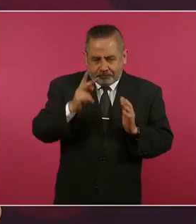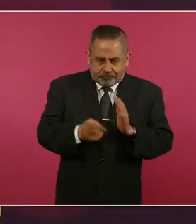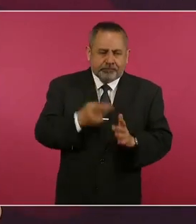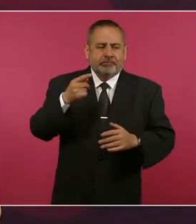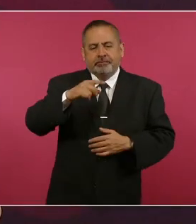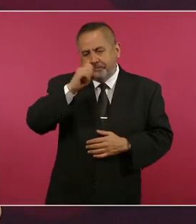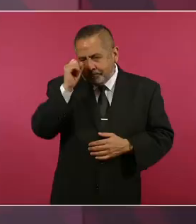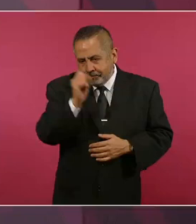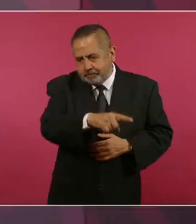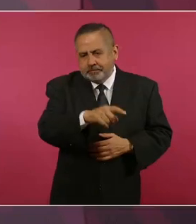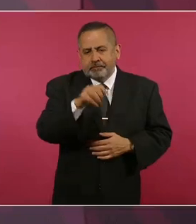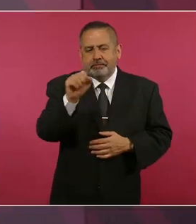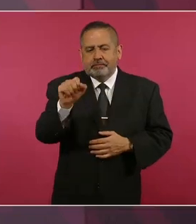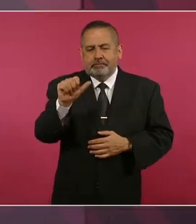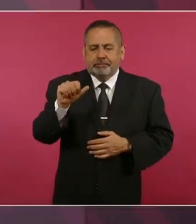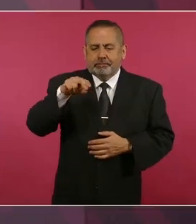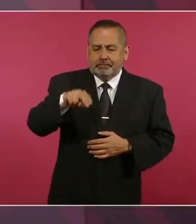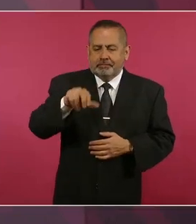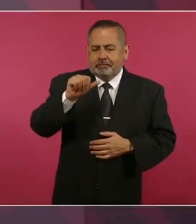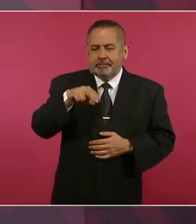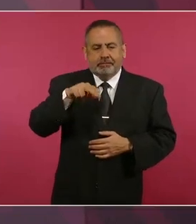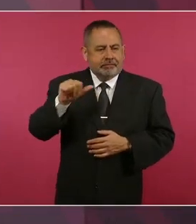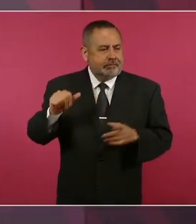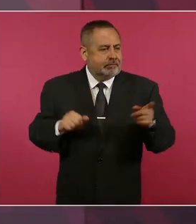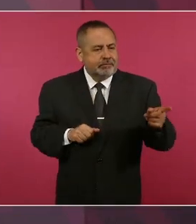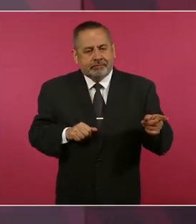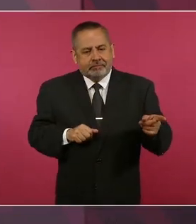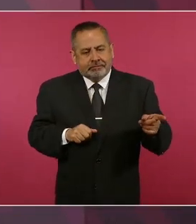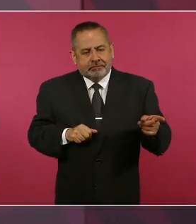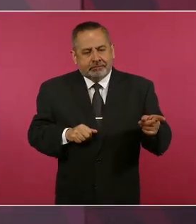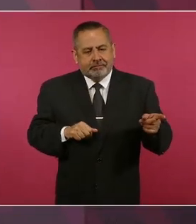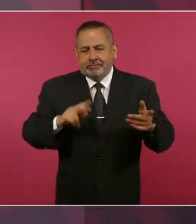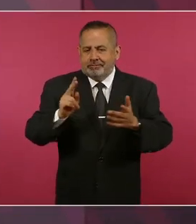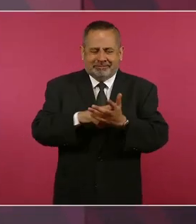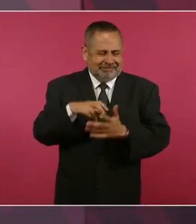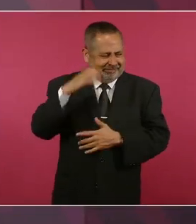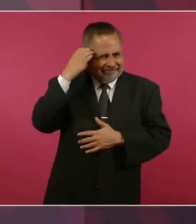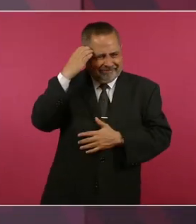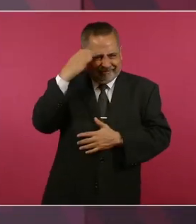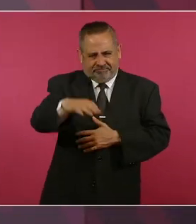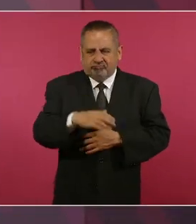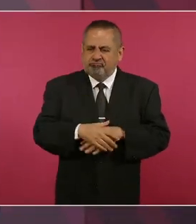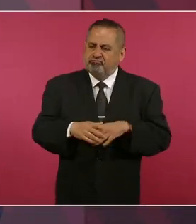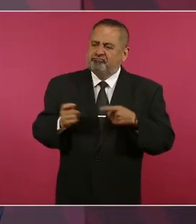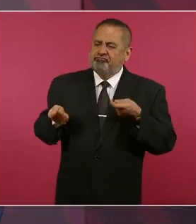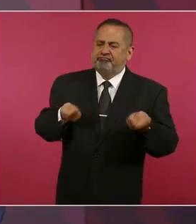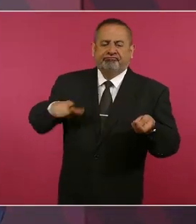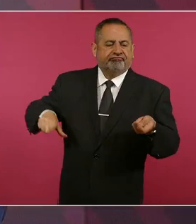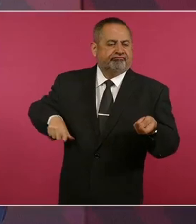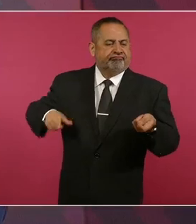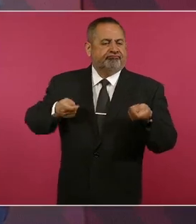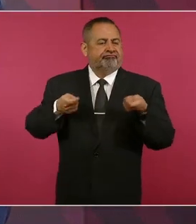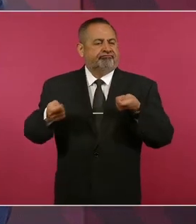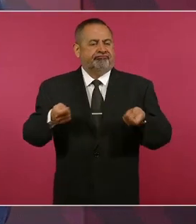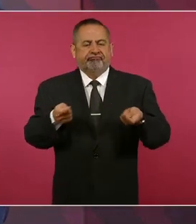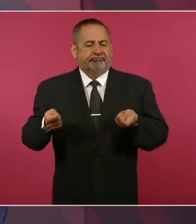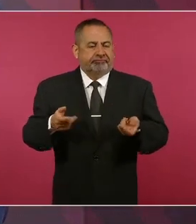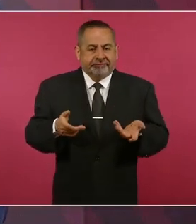de esa tiranía santanista por la cual se